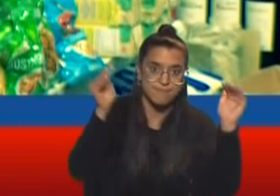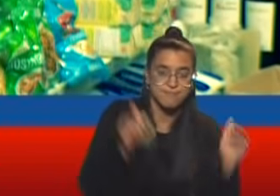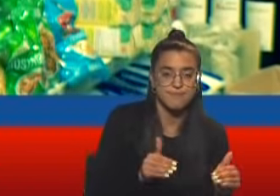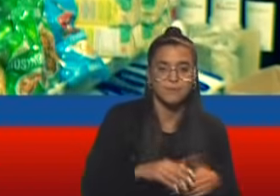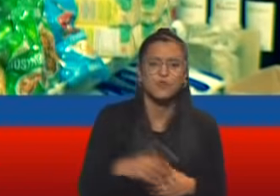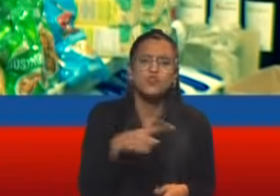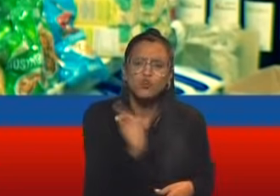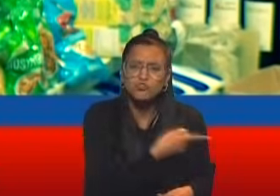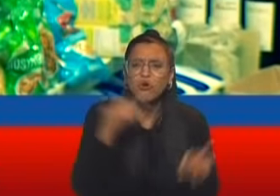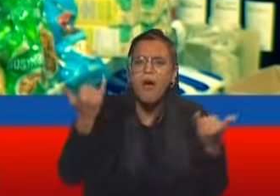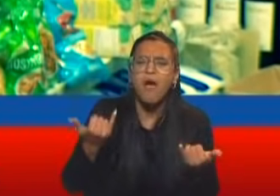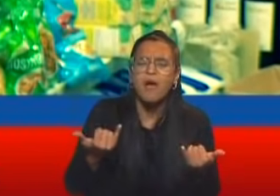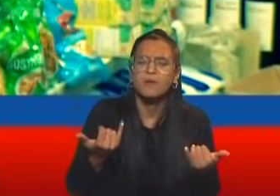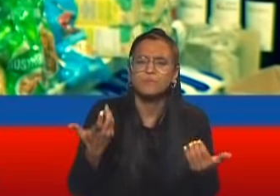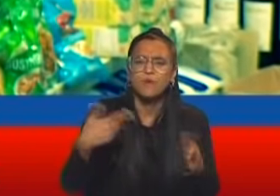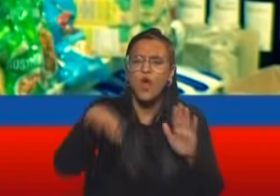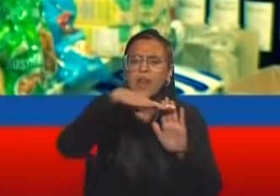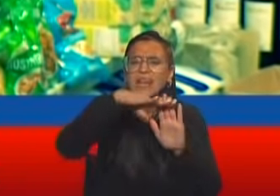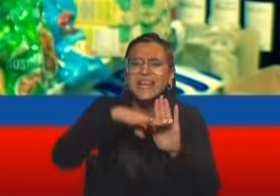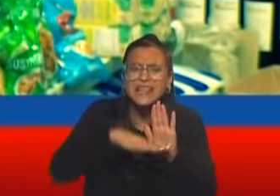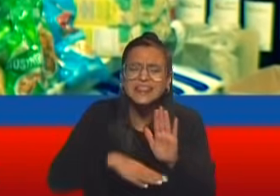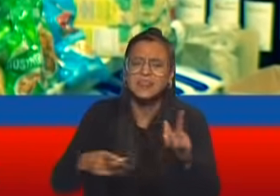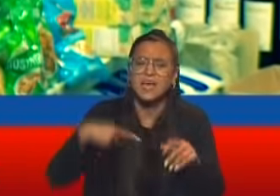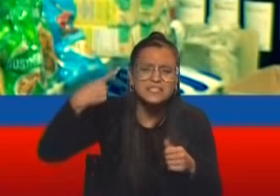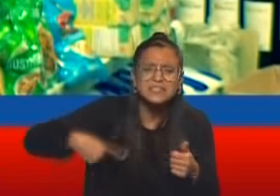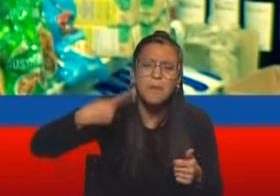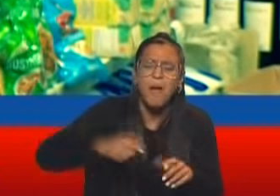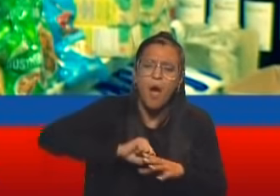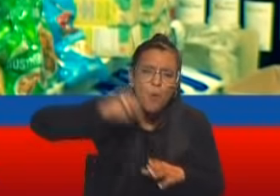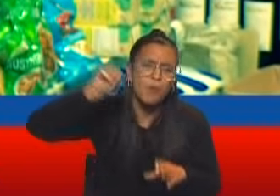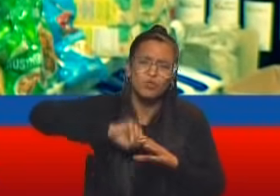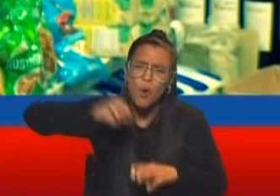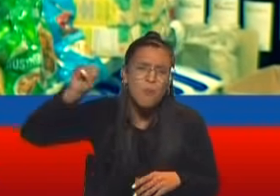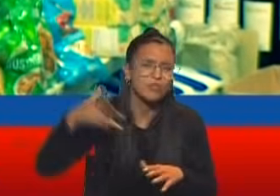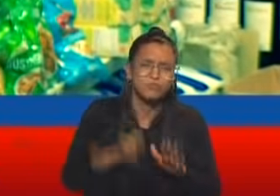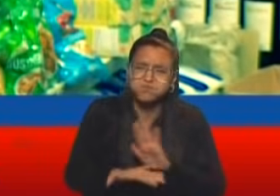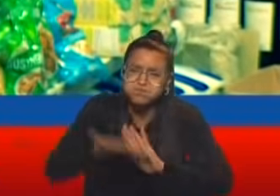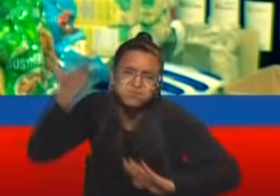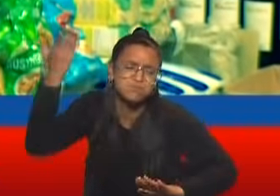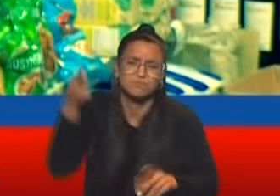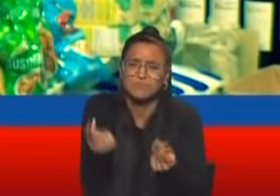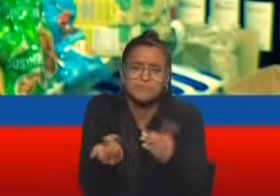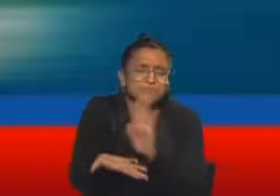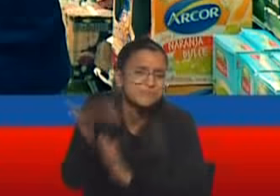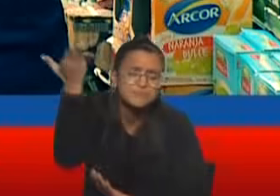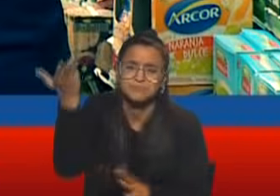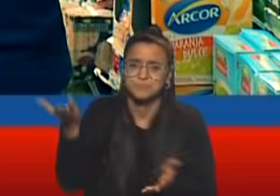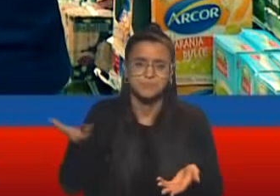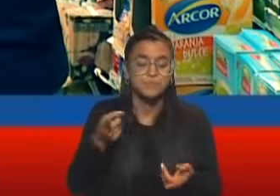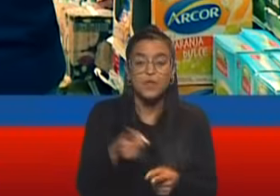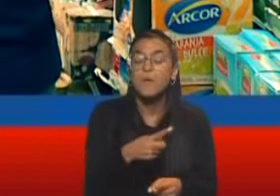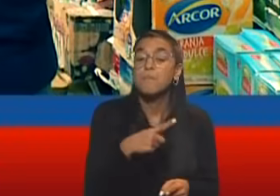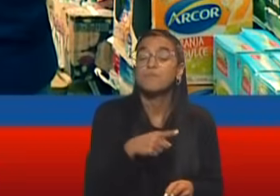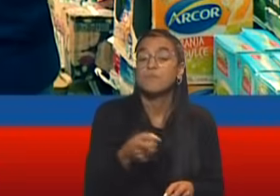Tuvimos una catarata de listas, o sea, era permanente los aumentos de la mercadería sin que se salve nada. Digamos que en